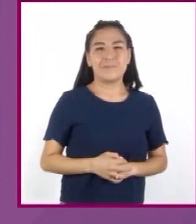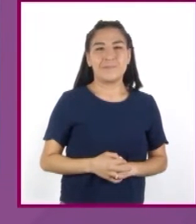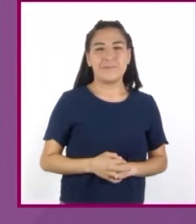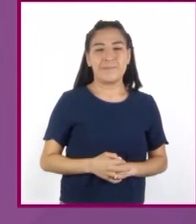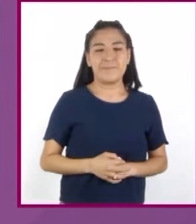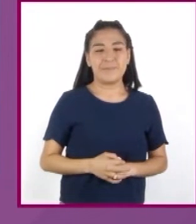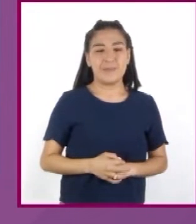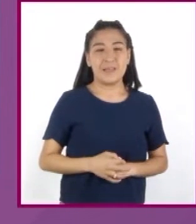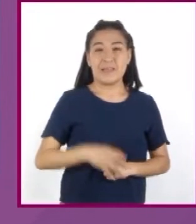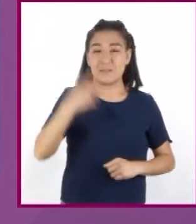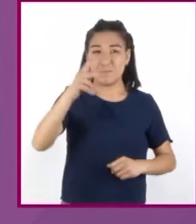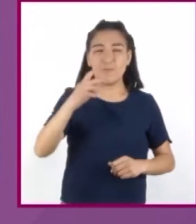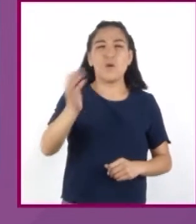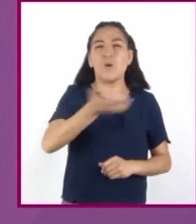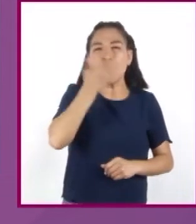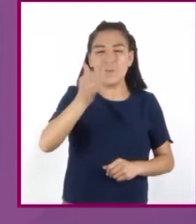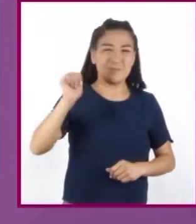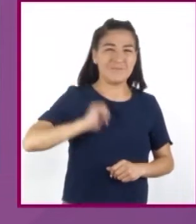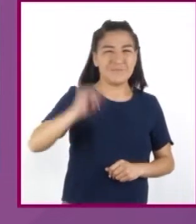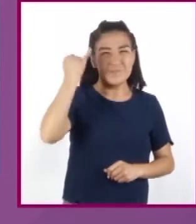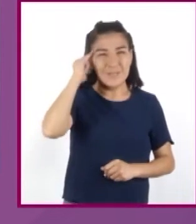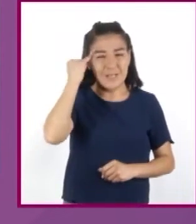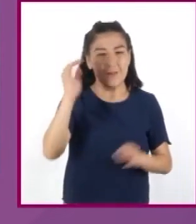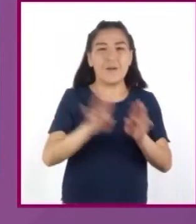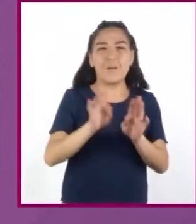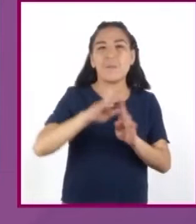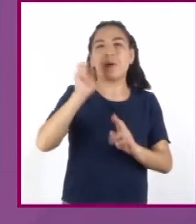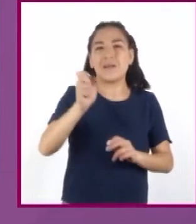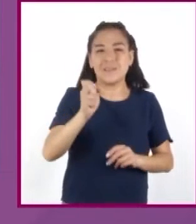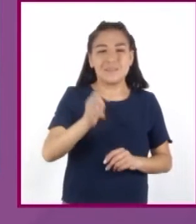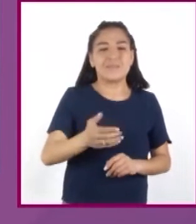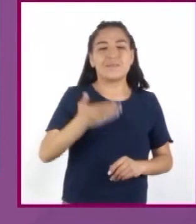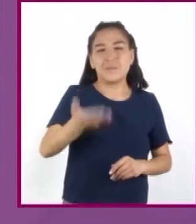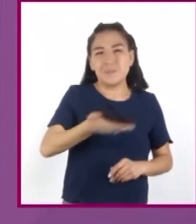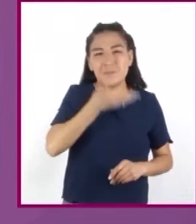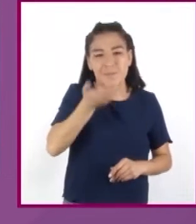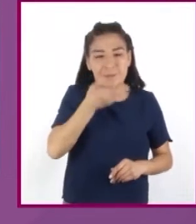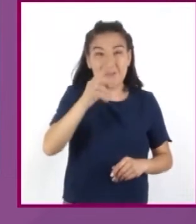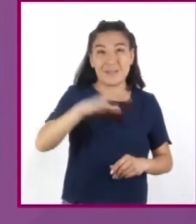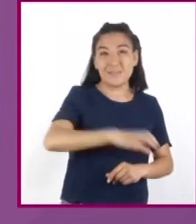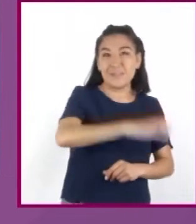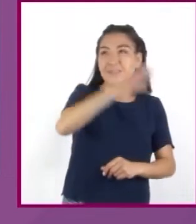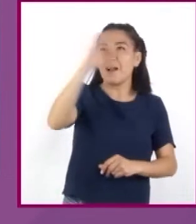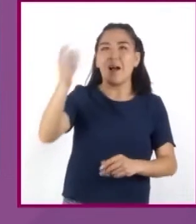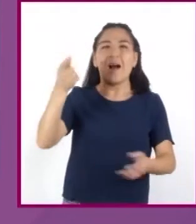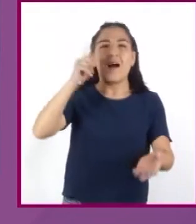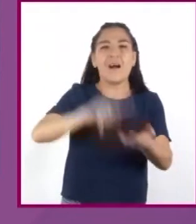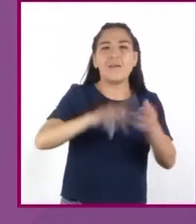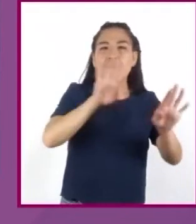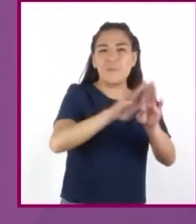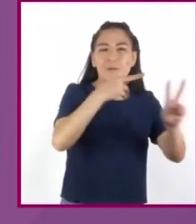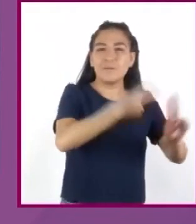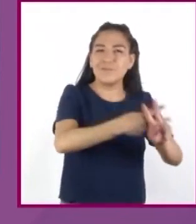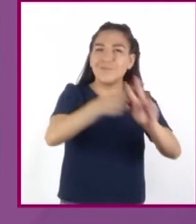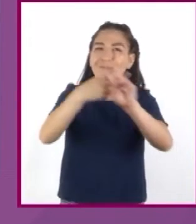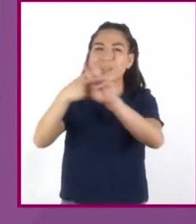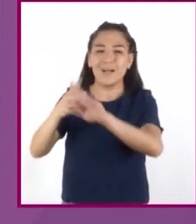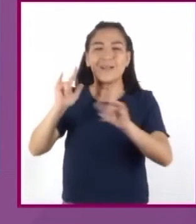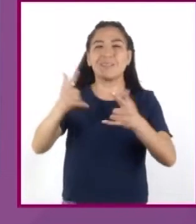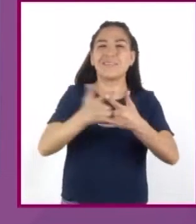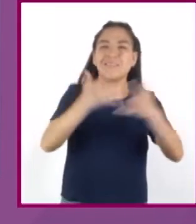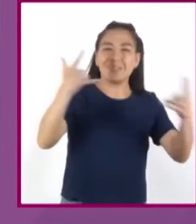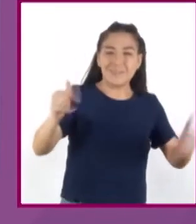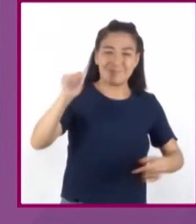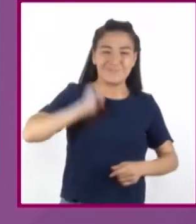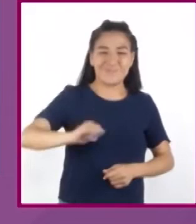Las culturas prehispánicas fueron grandes observadoras de los astros. En el cielo encontraron la inspiración para elaborar mitos,